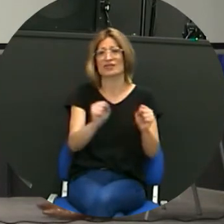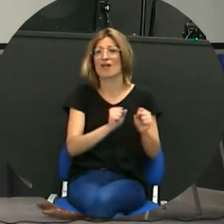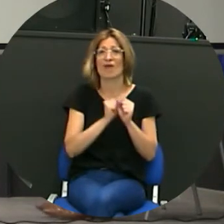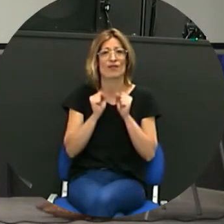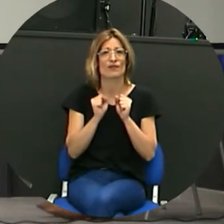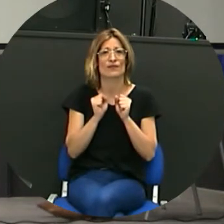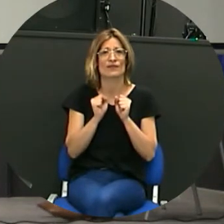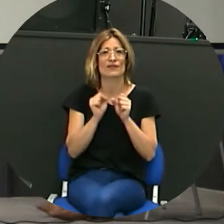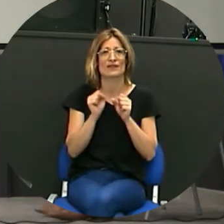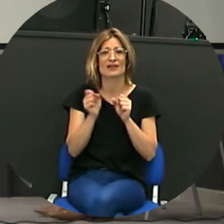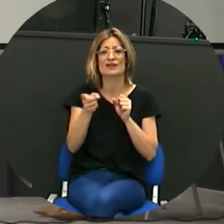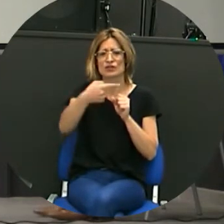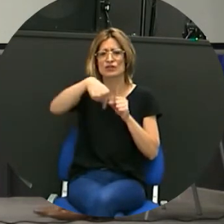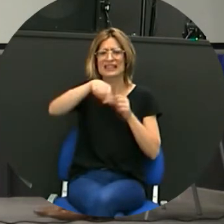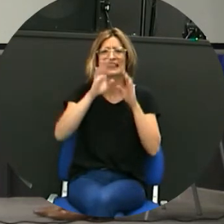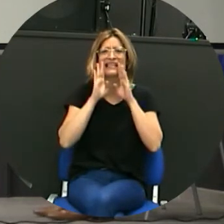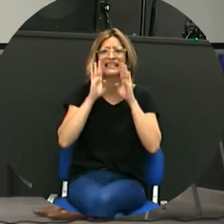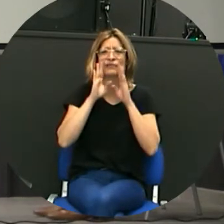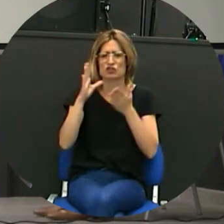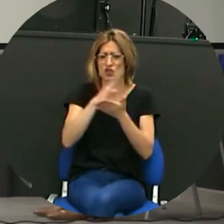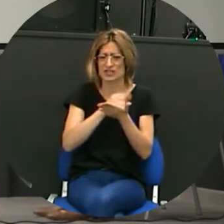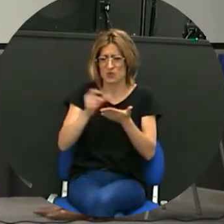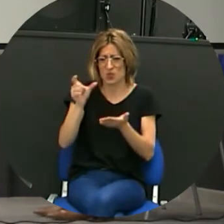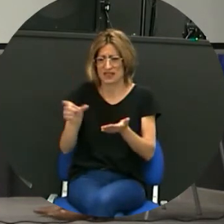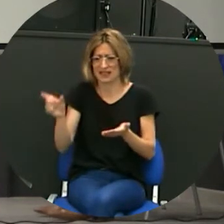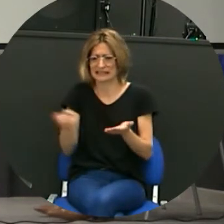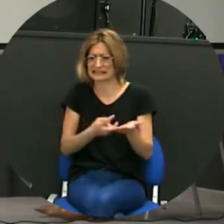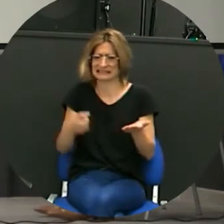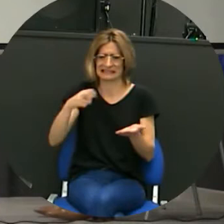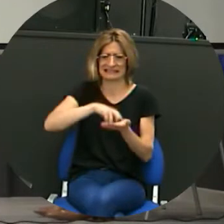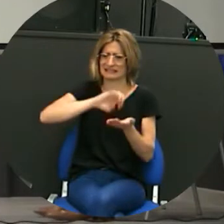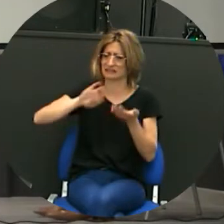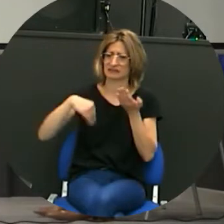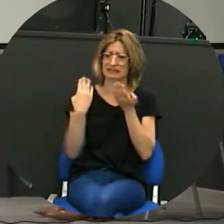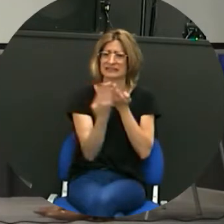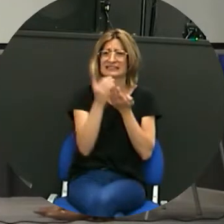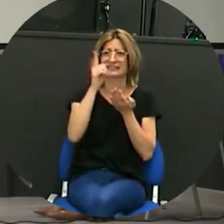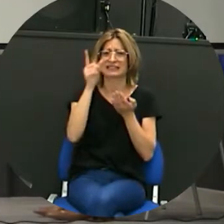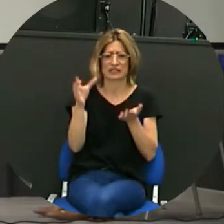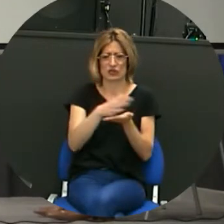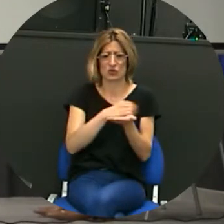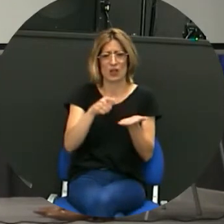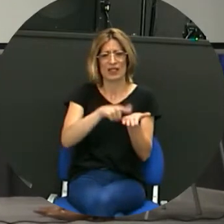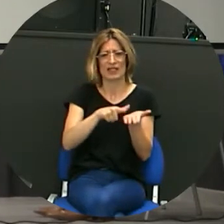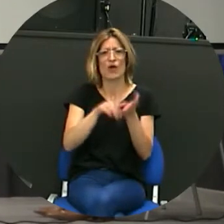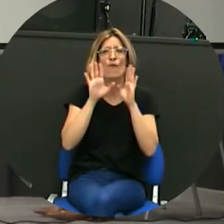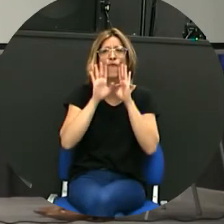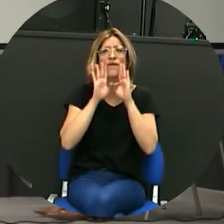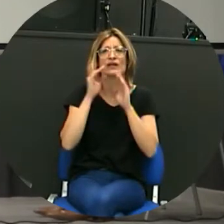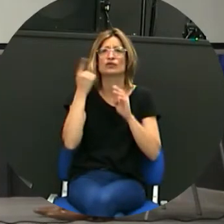Y declaramos que toda rodilla se doblará delante de ti y toda lengua confesará que solo tú eres el Señor.